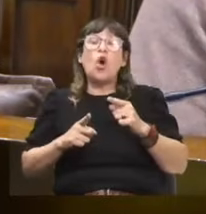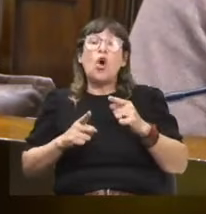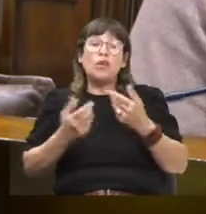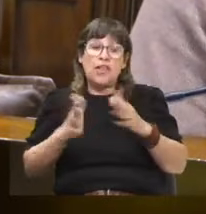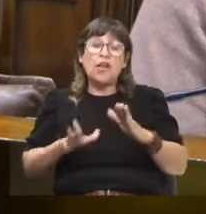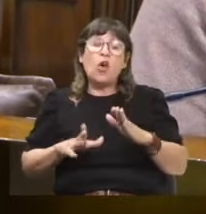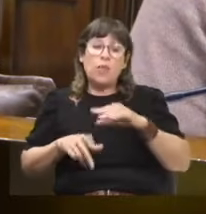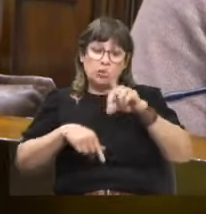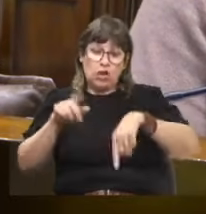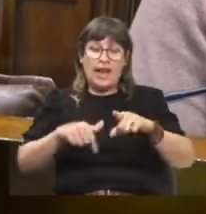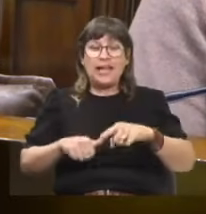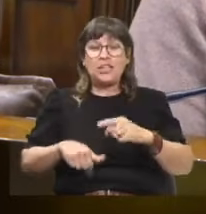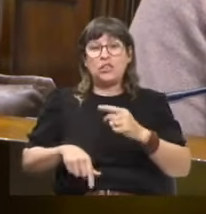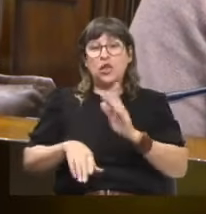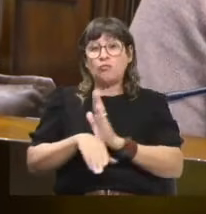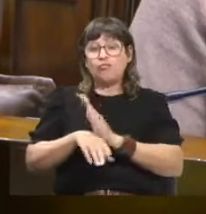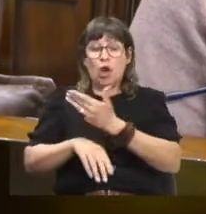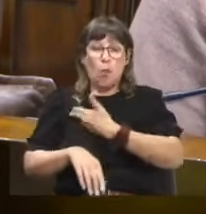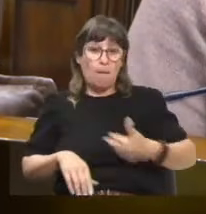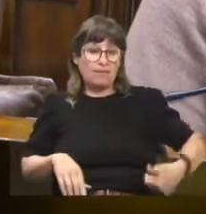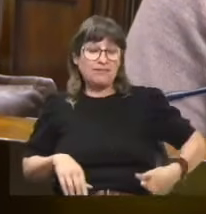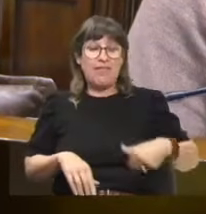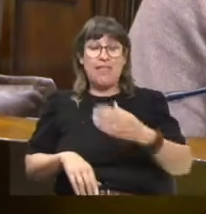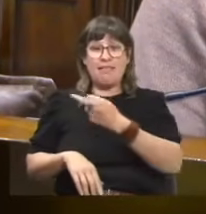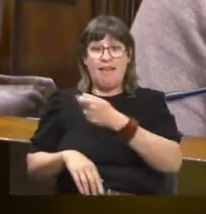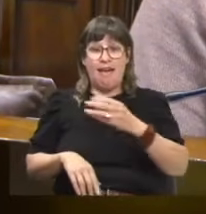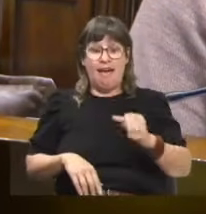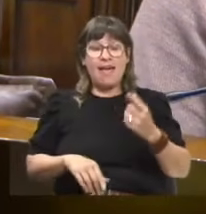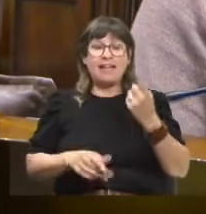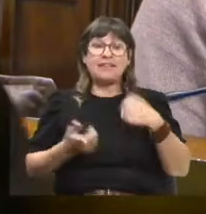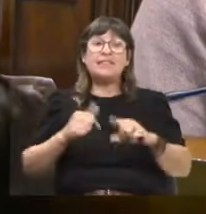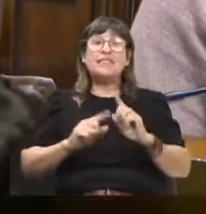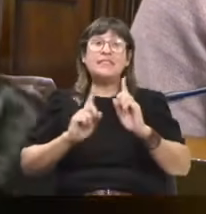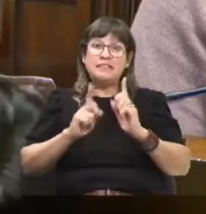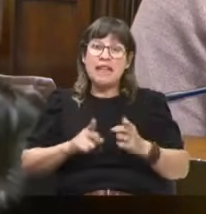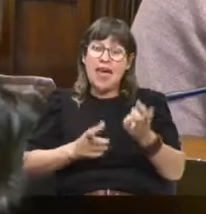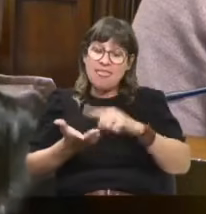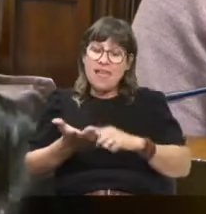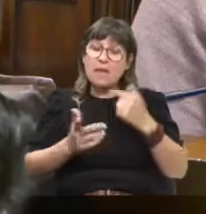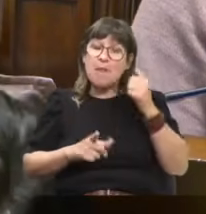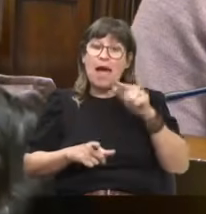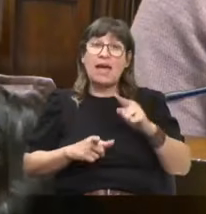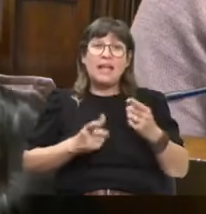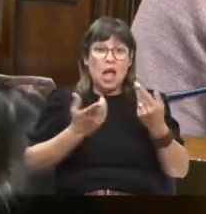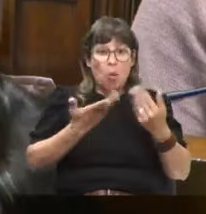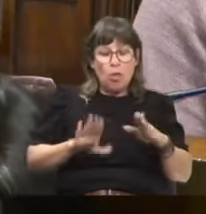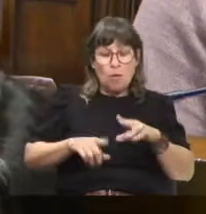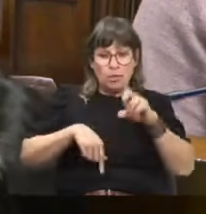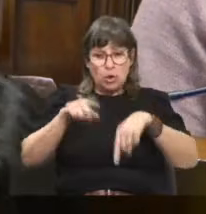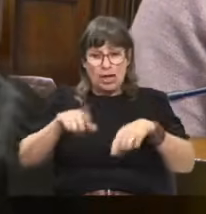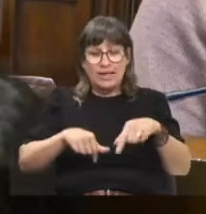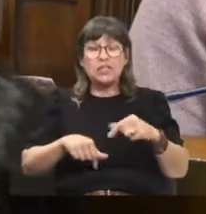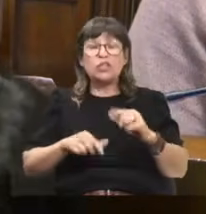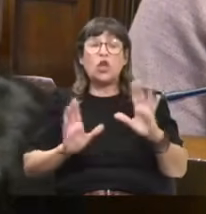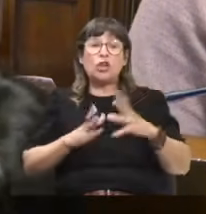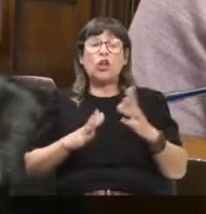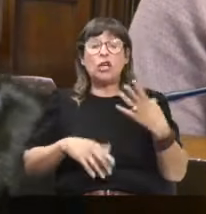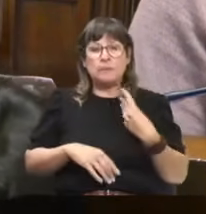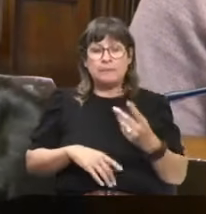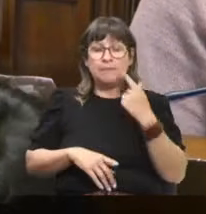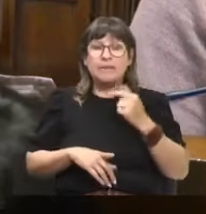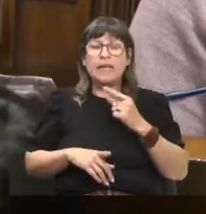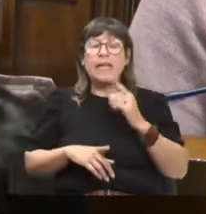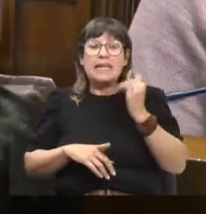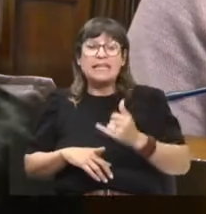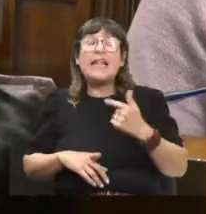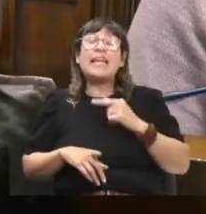ACE. Procuró además, desde el directorio y al inicio de la gestión, contar con los